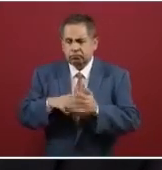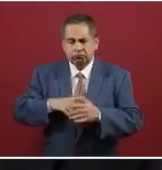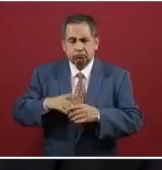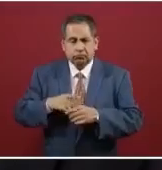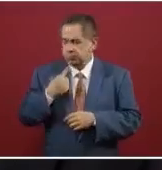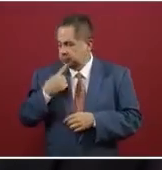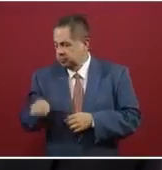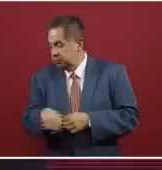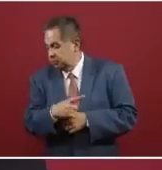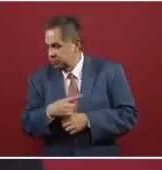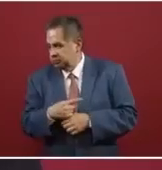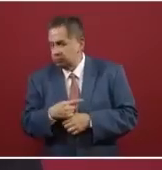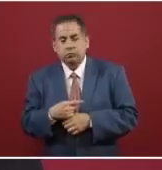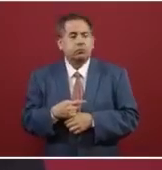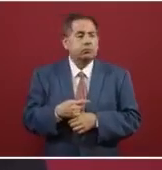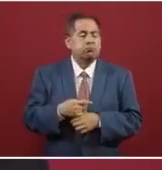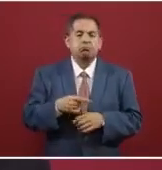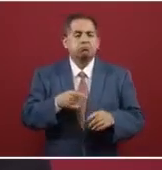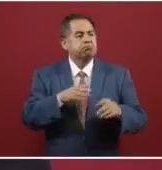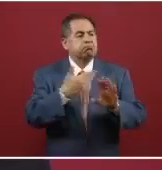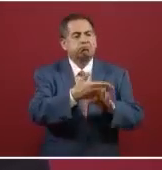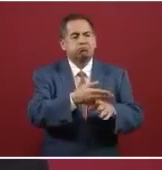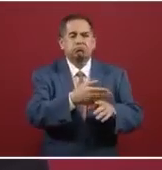consigna de parte del Ejecutivo.